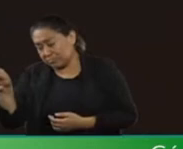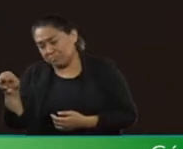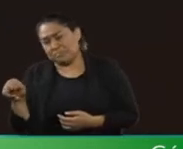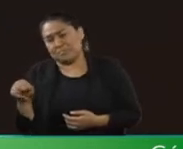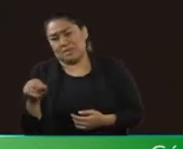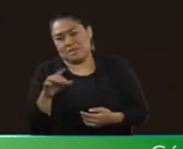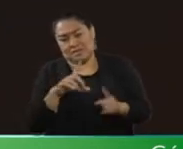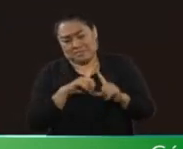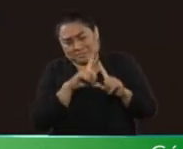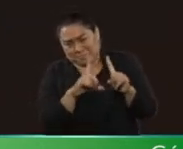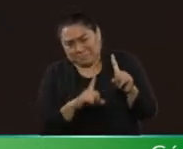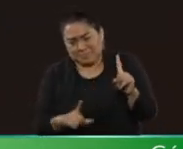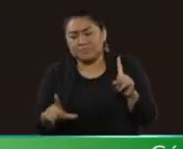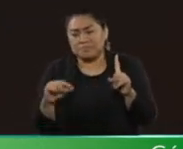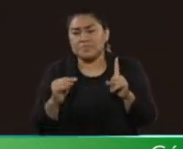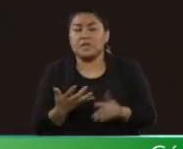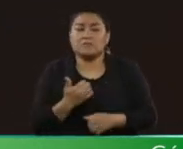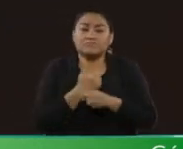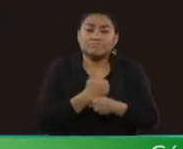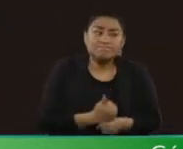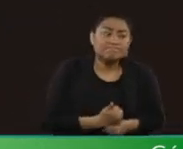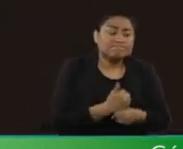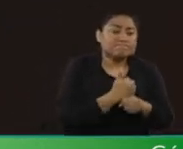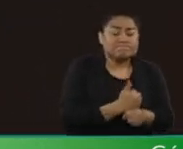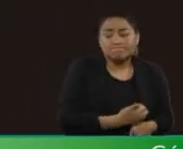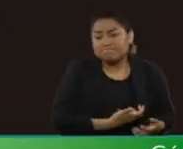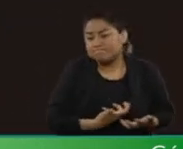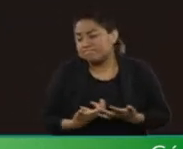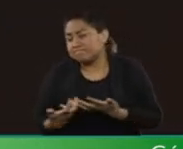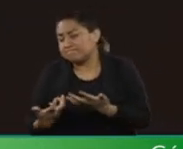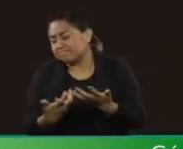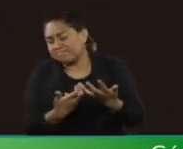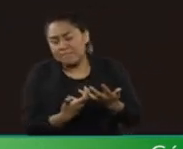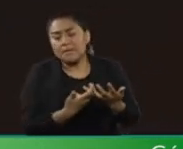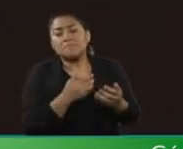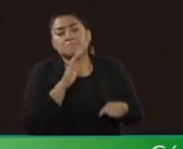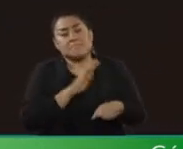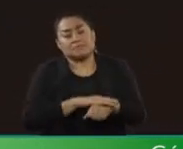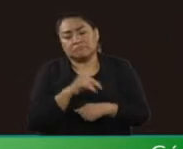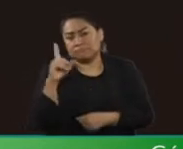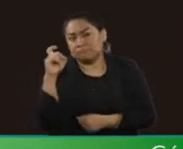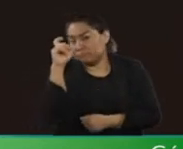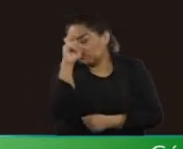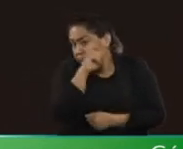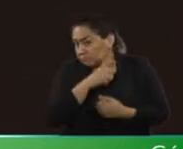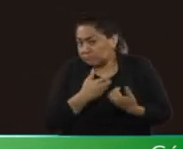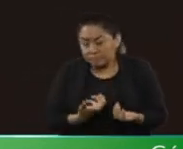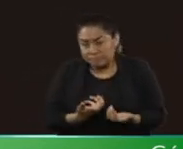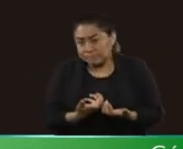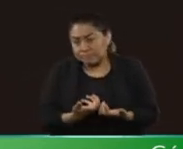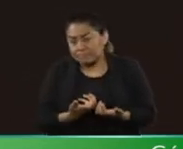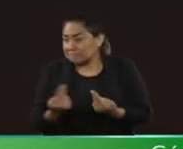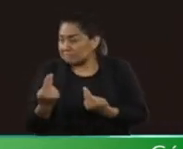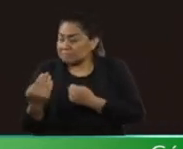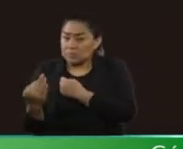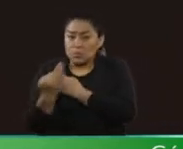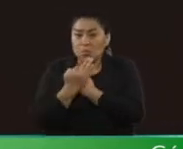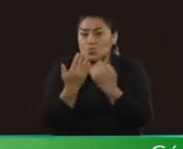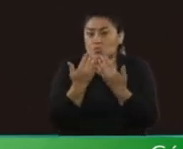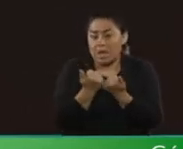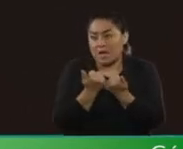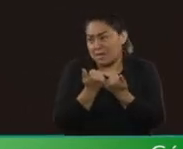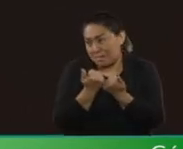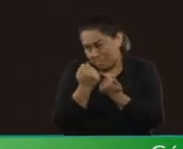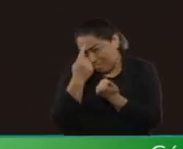latitudes de la patria sufren en silencio y con la desventaja de no tener una mano amiga con la